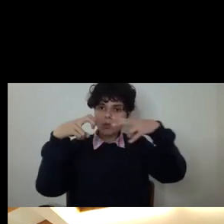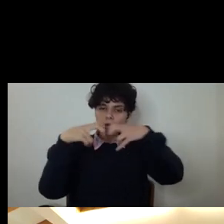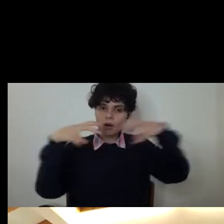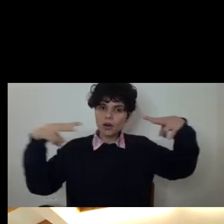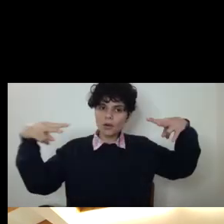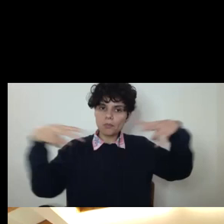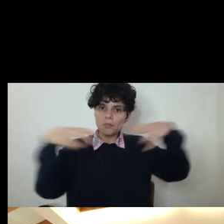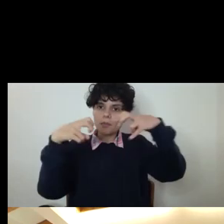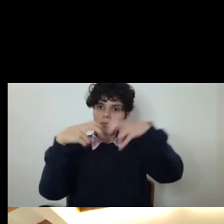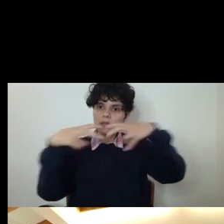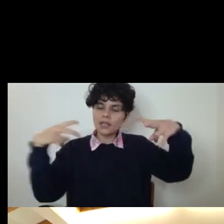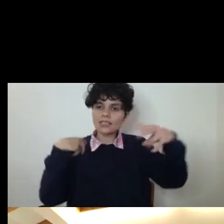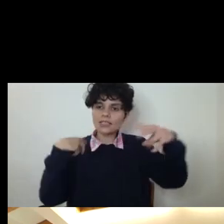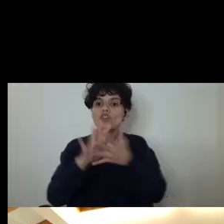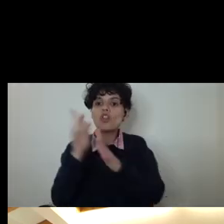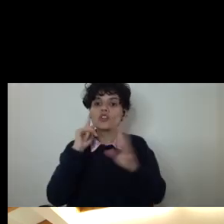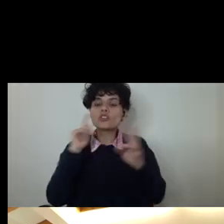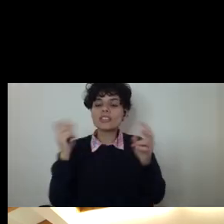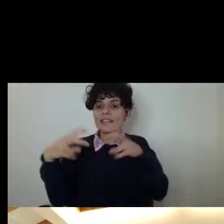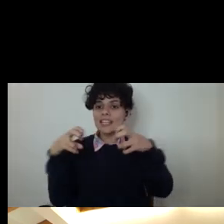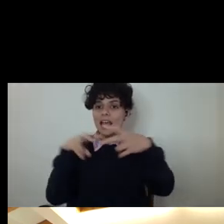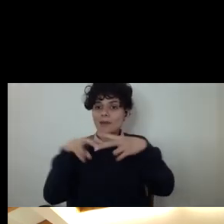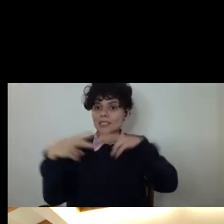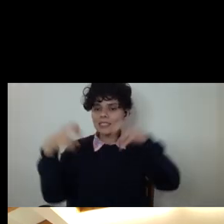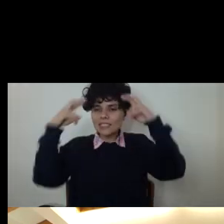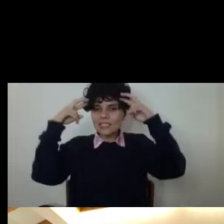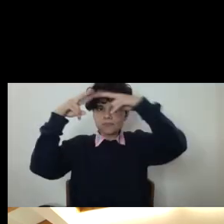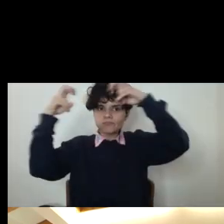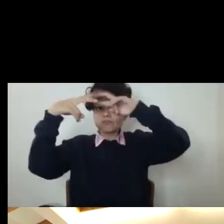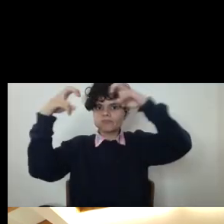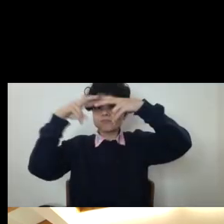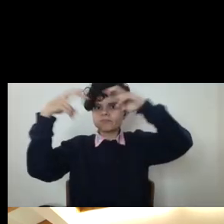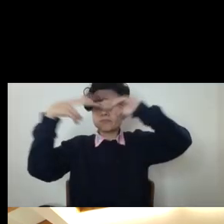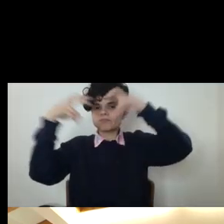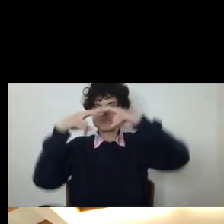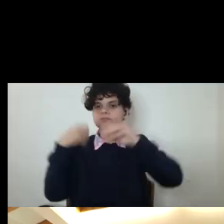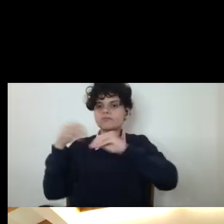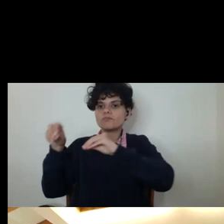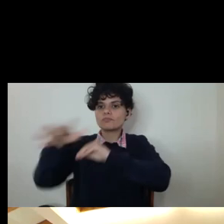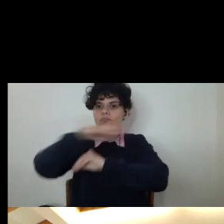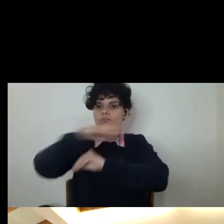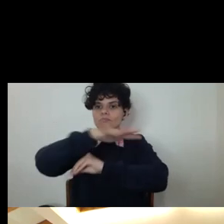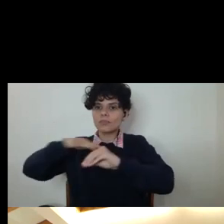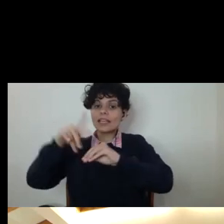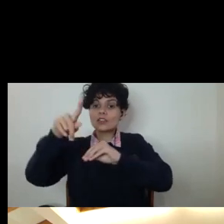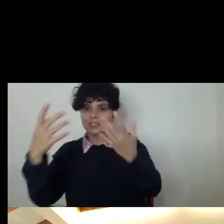receptores sinápticos del receptor de NMDA y hay una entrada de calcio. Y esa entrada